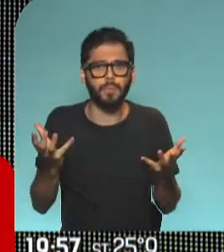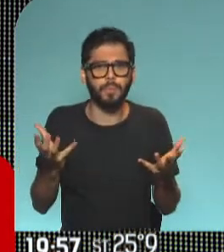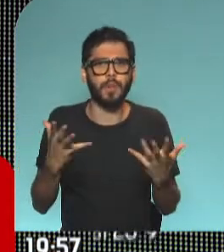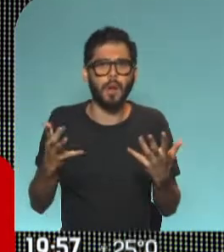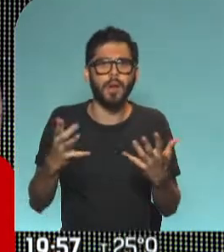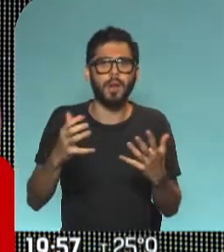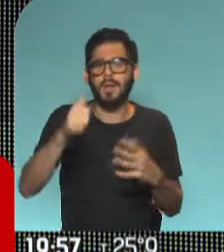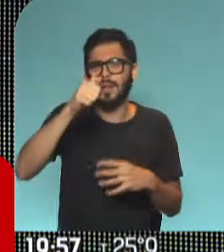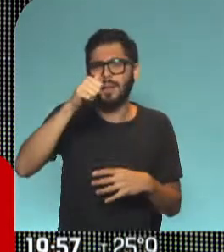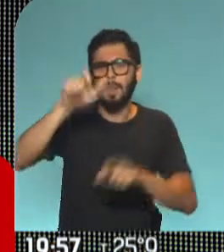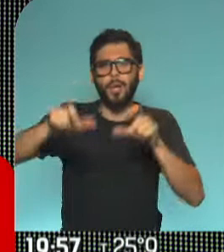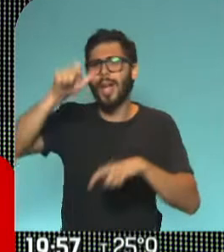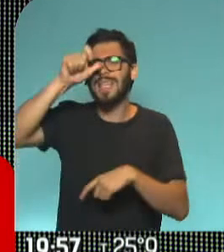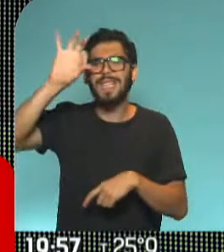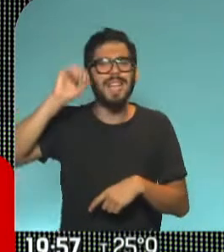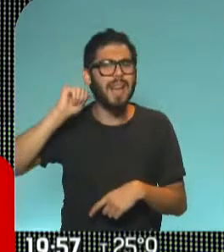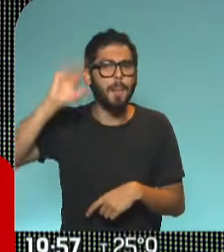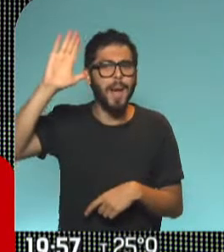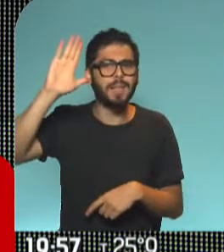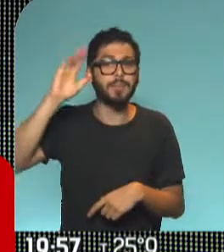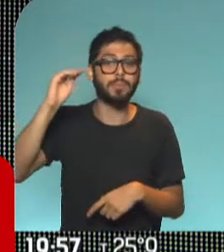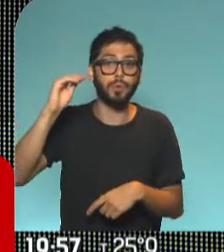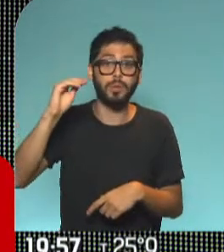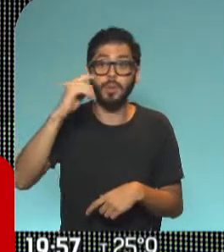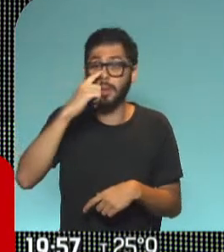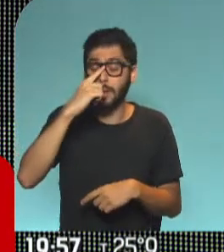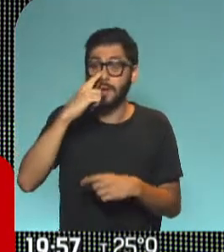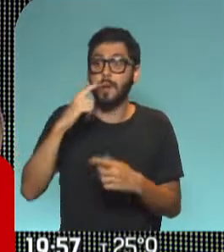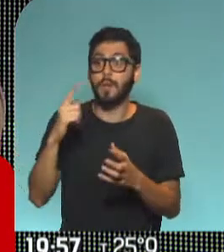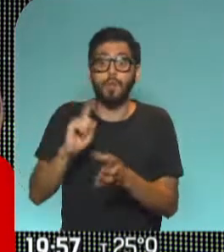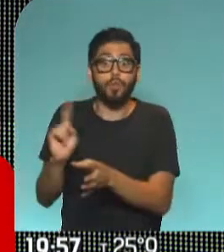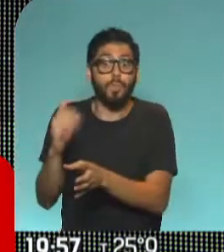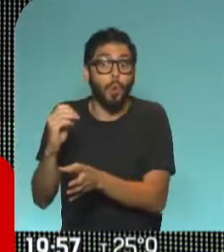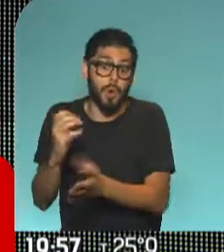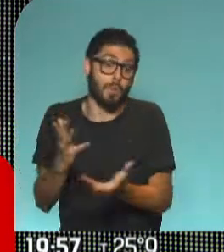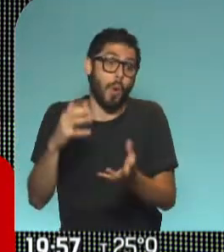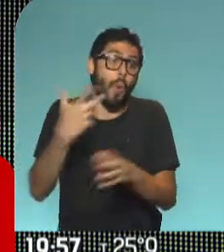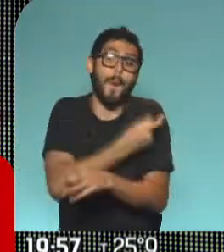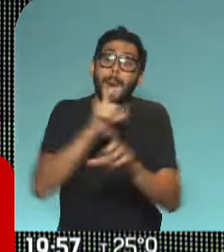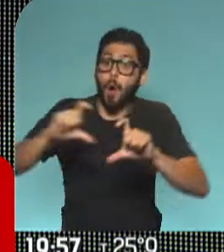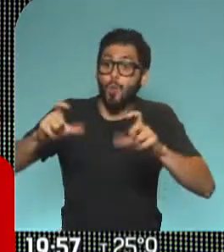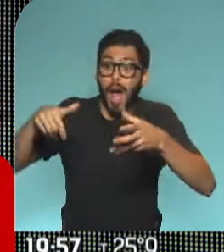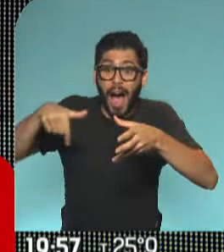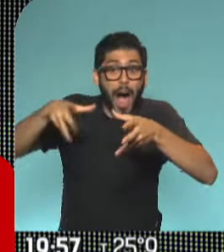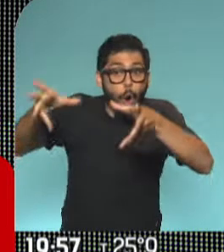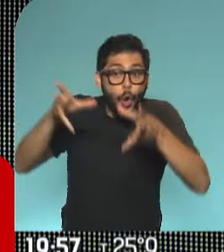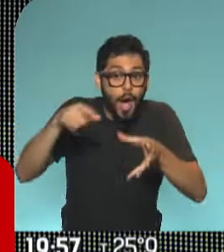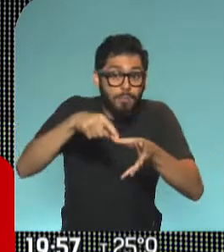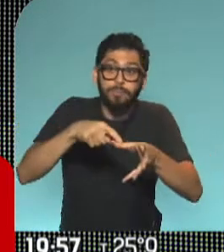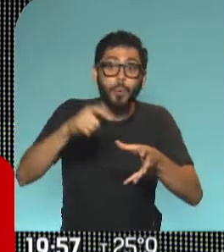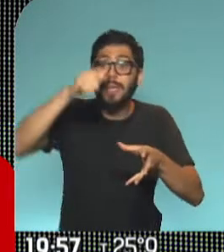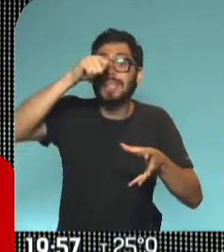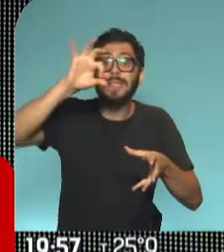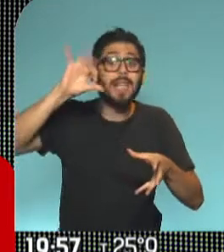más de 60? Porque las vacunas mayoritariamente que están llevando ahora son para menores de 60. Yo digo, tratemos de tener una